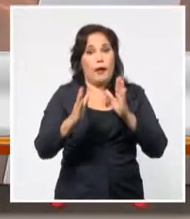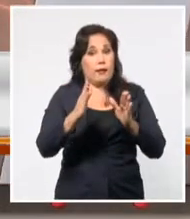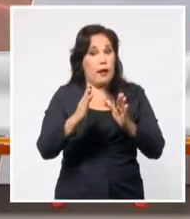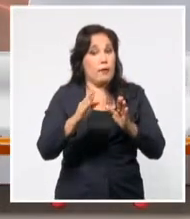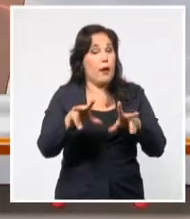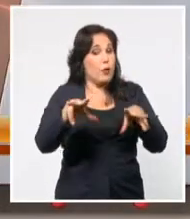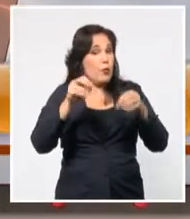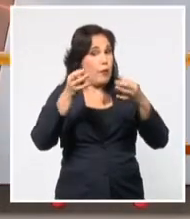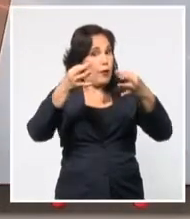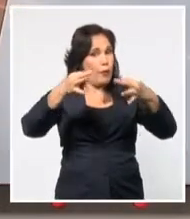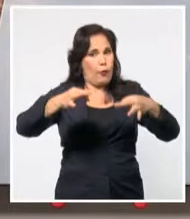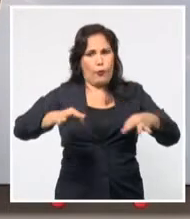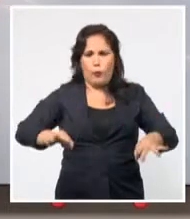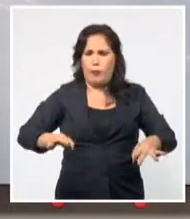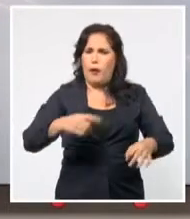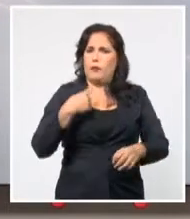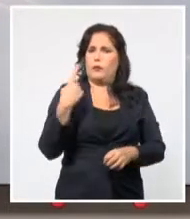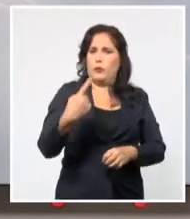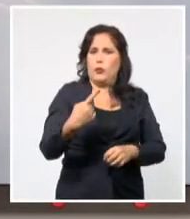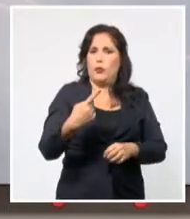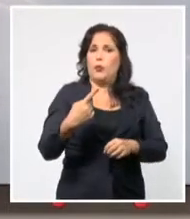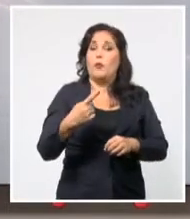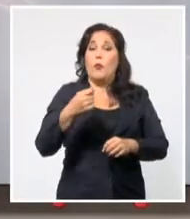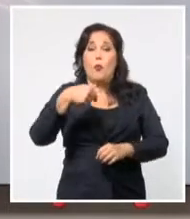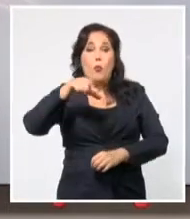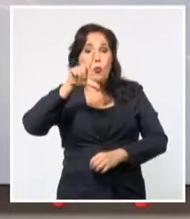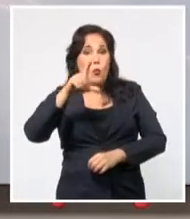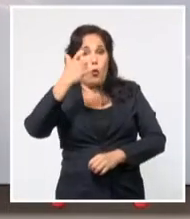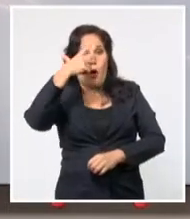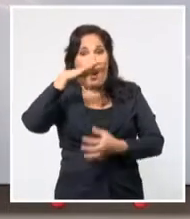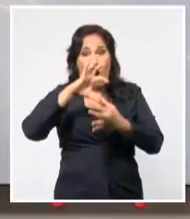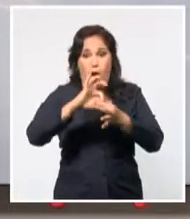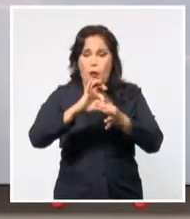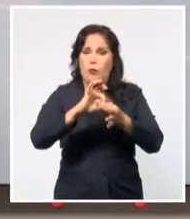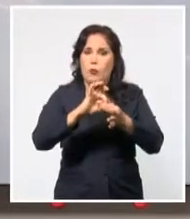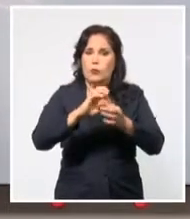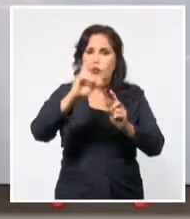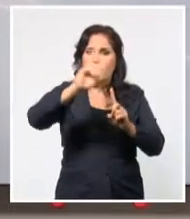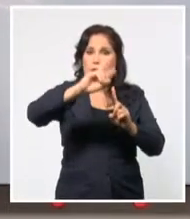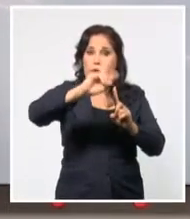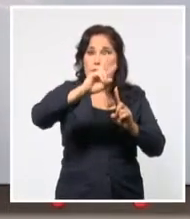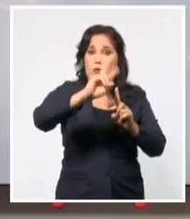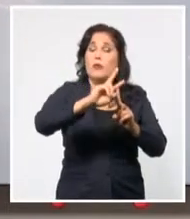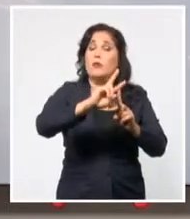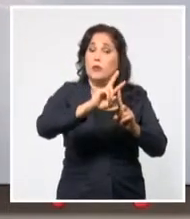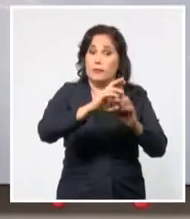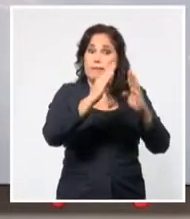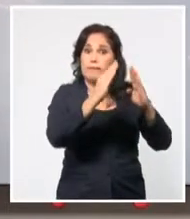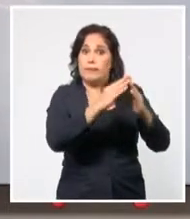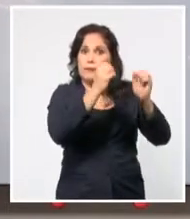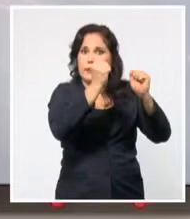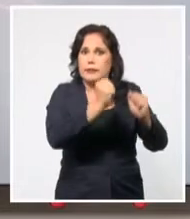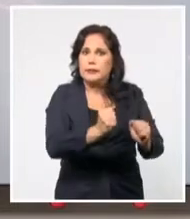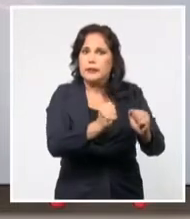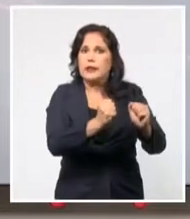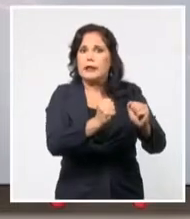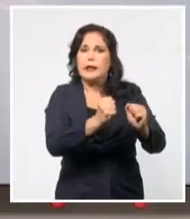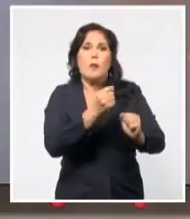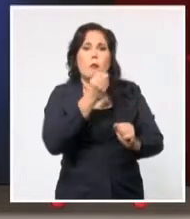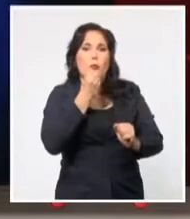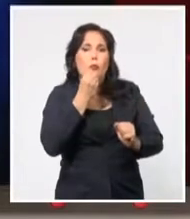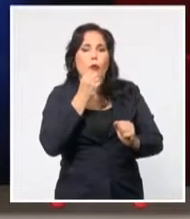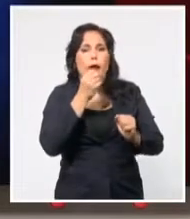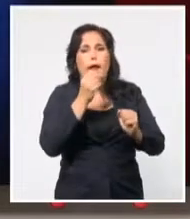nueva normalidad. La programación de julio y agosto y el intenso calor demandan en casa el permanente funcionamiento de